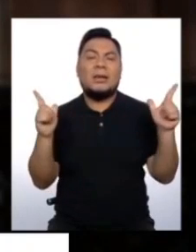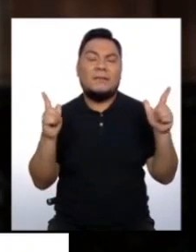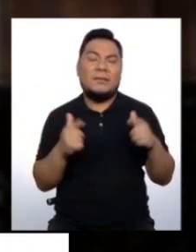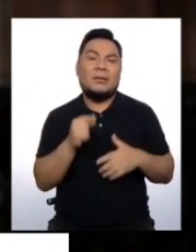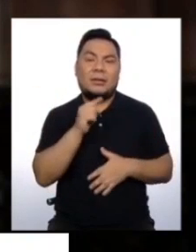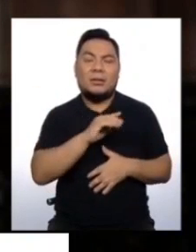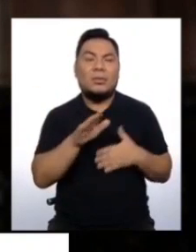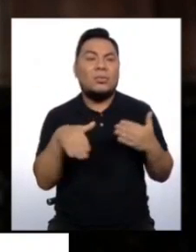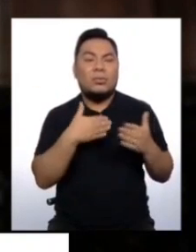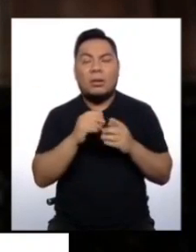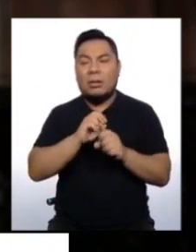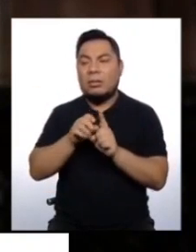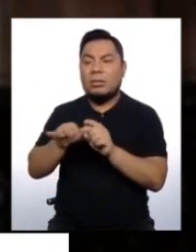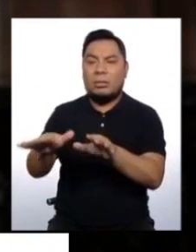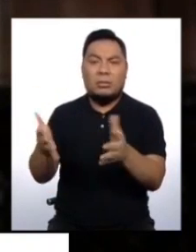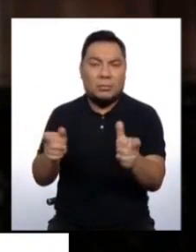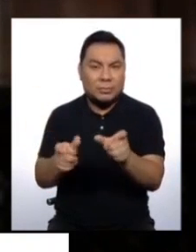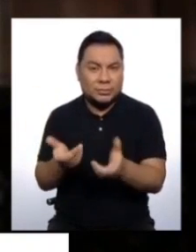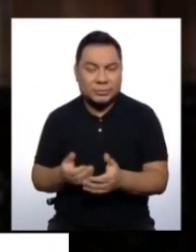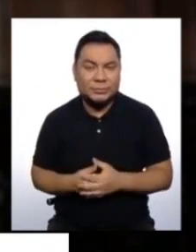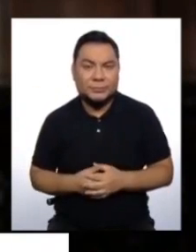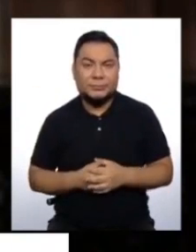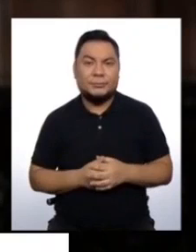virus y no esté contagiando al resto de la población.